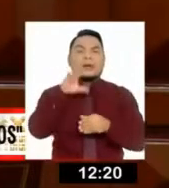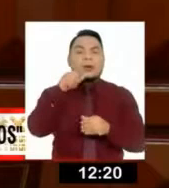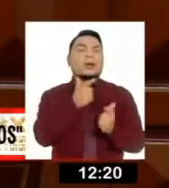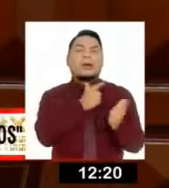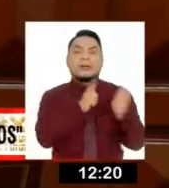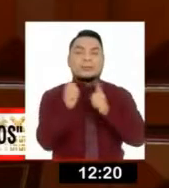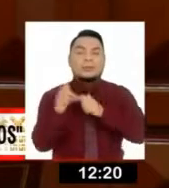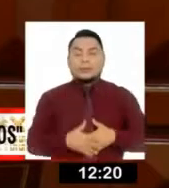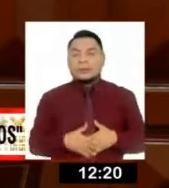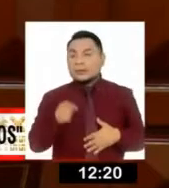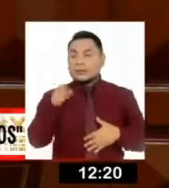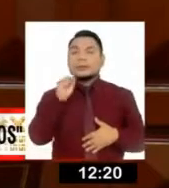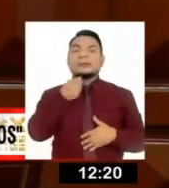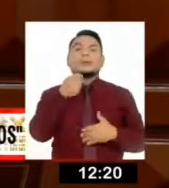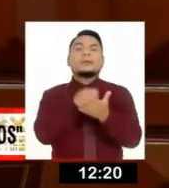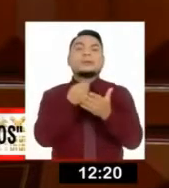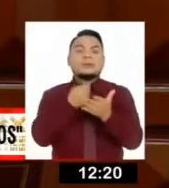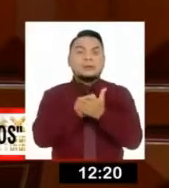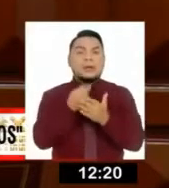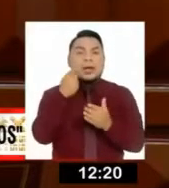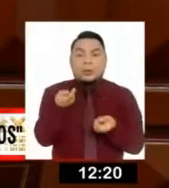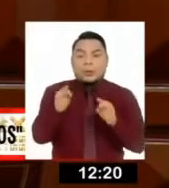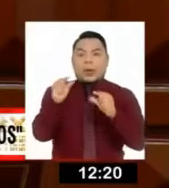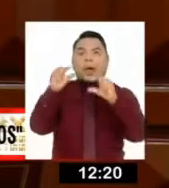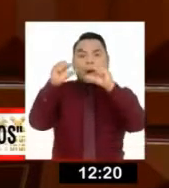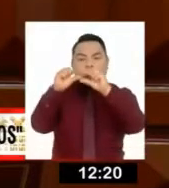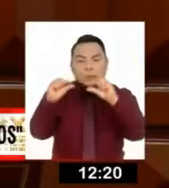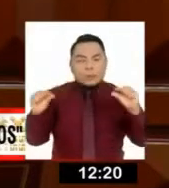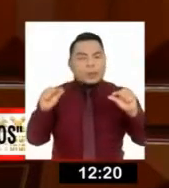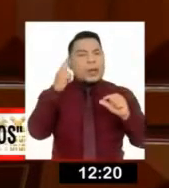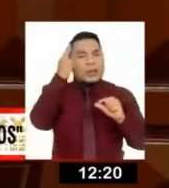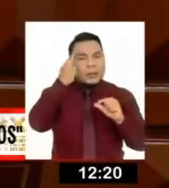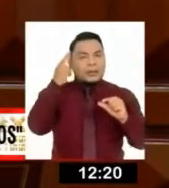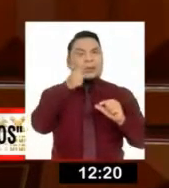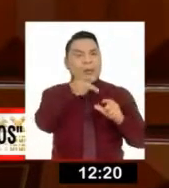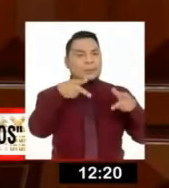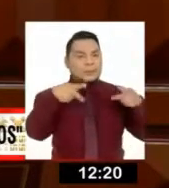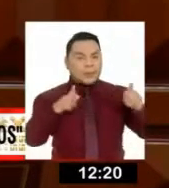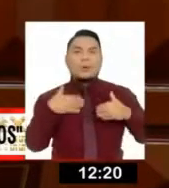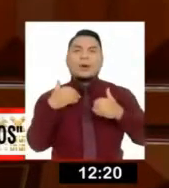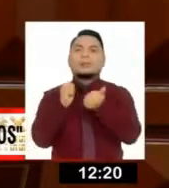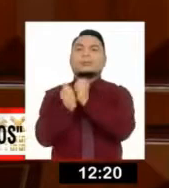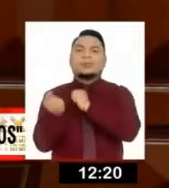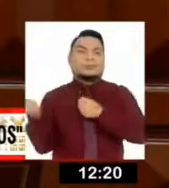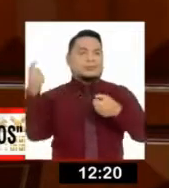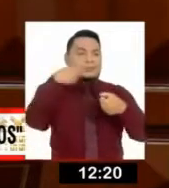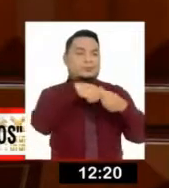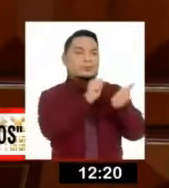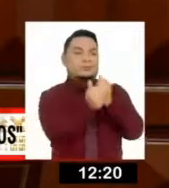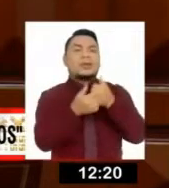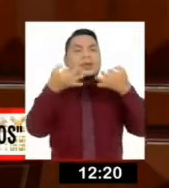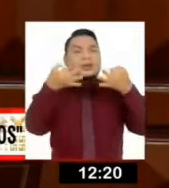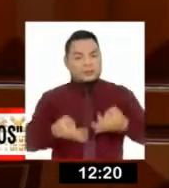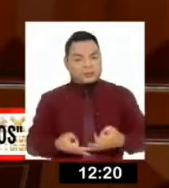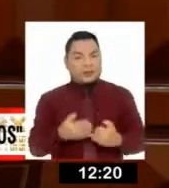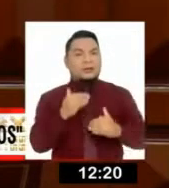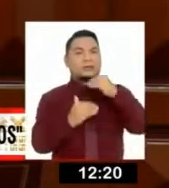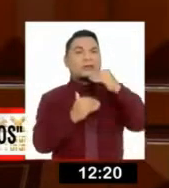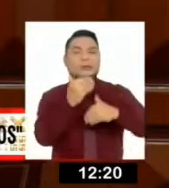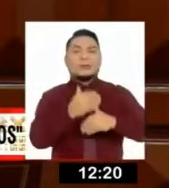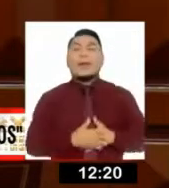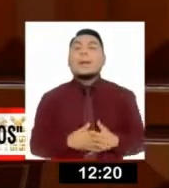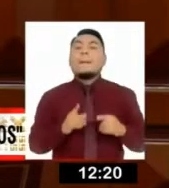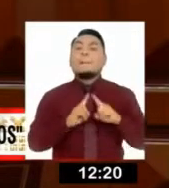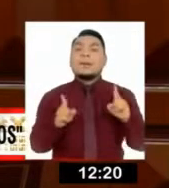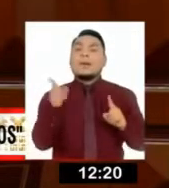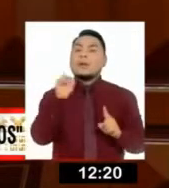disponibles, con tasas de utilidad razonables, que les permitan competir en este mercado con eficacia,